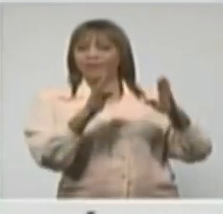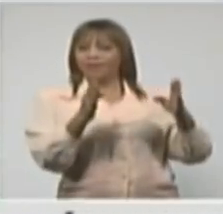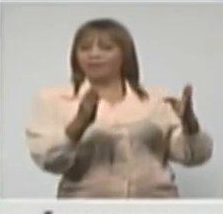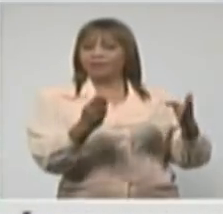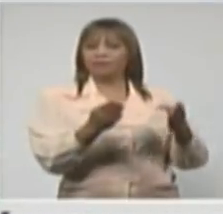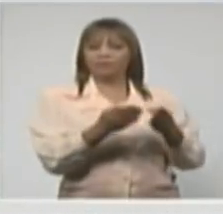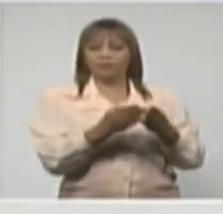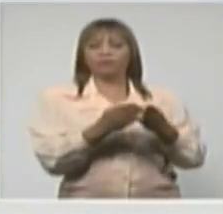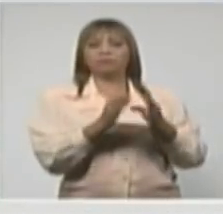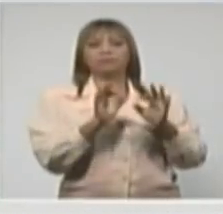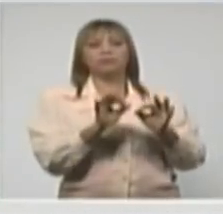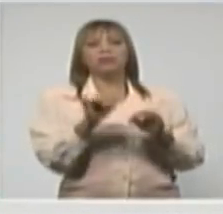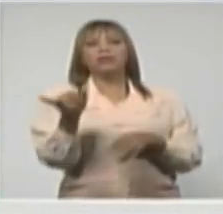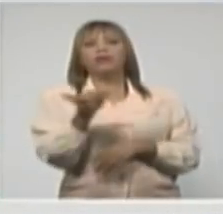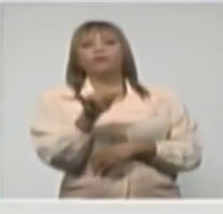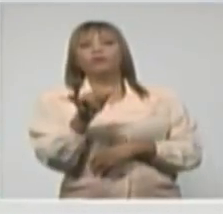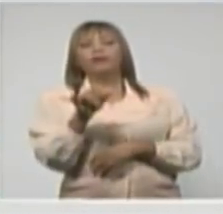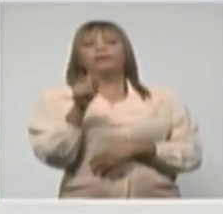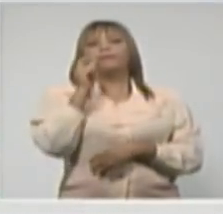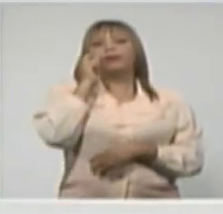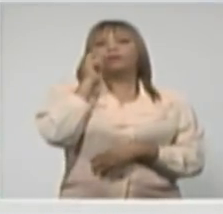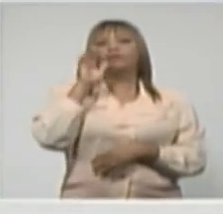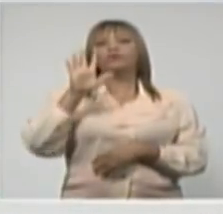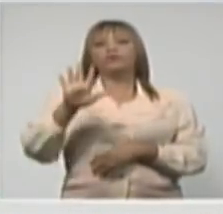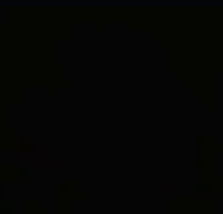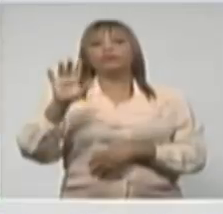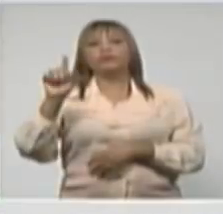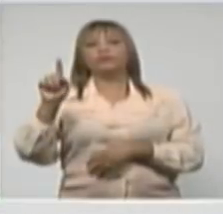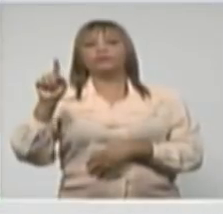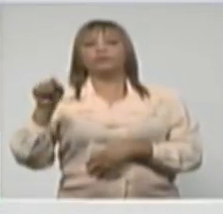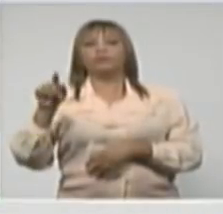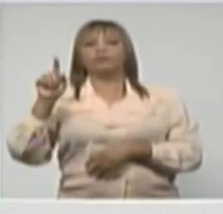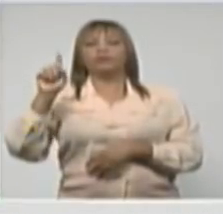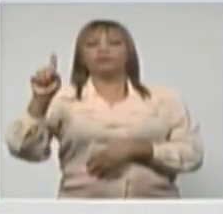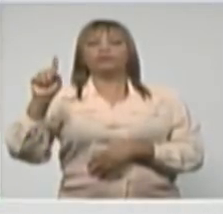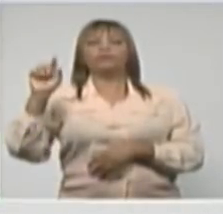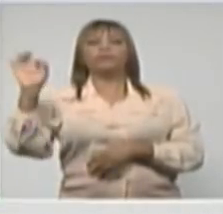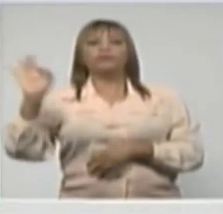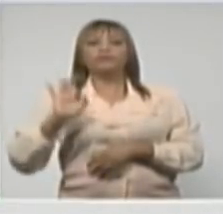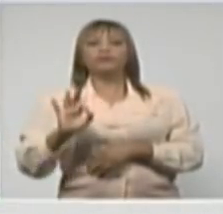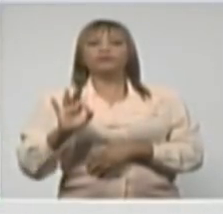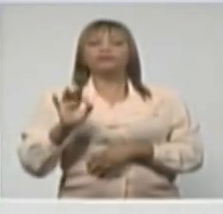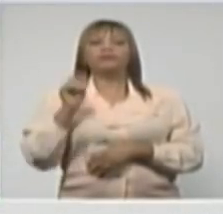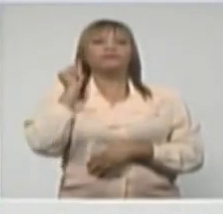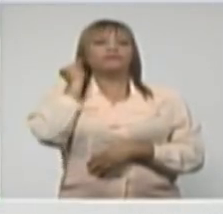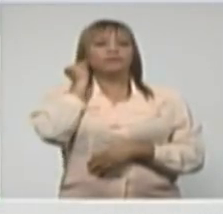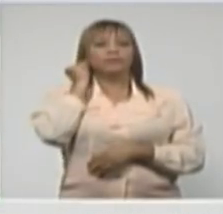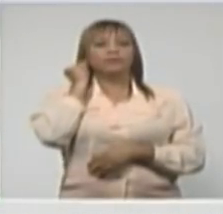prácticamente igual: sexo masculino 51,1%, sexo femenino